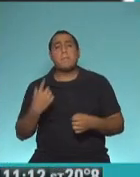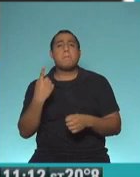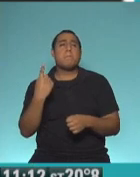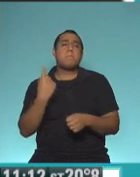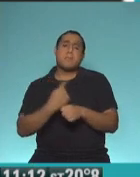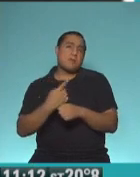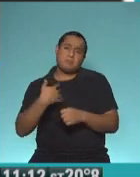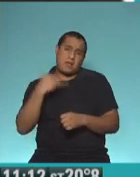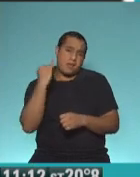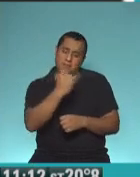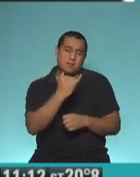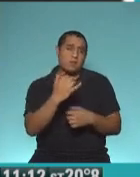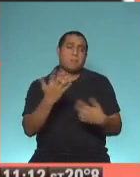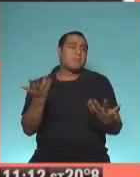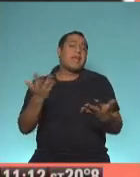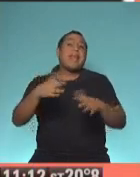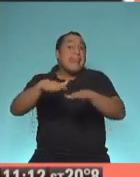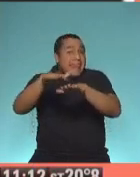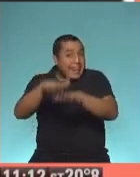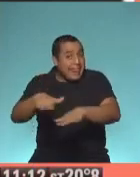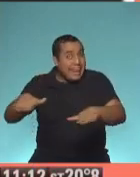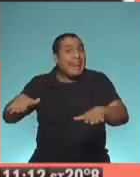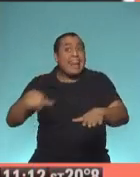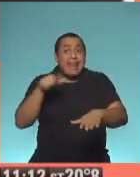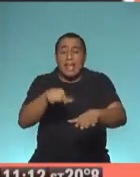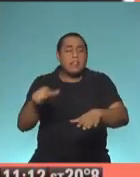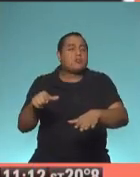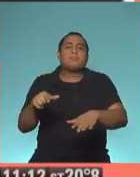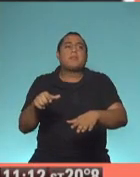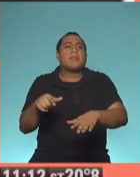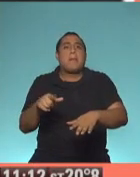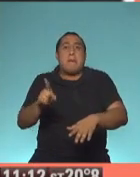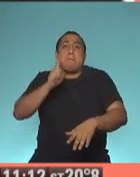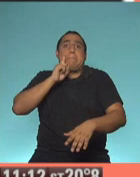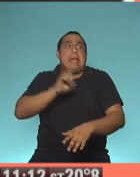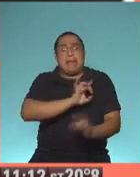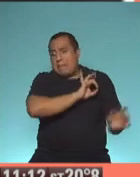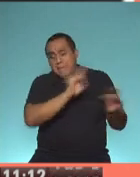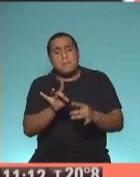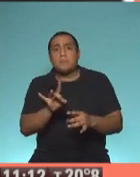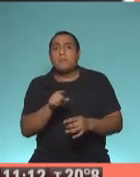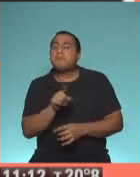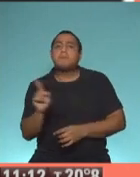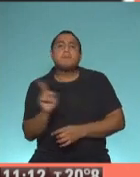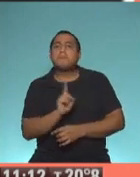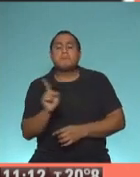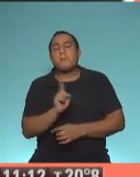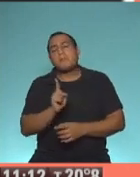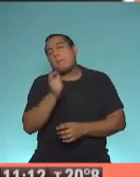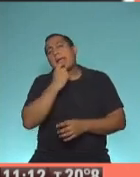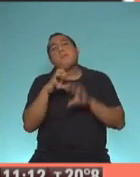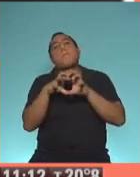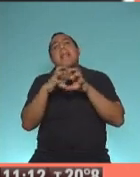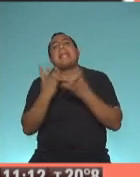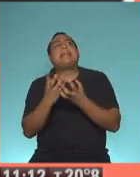te diría es que los chicos son la población más segura dentro de la pandemia. Y si este fuera un planeta de chicos